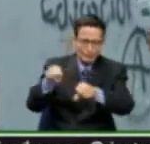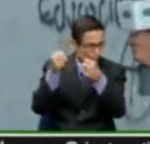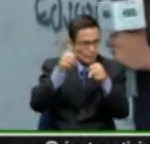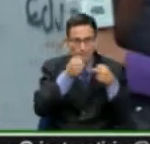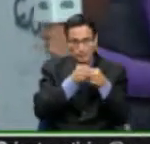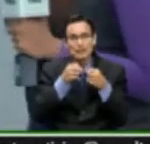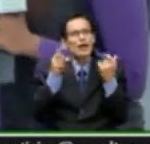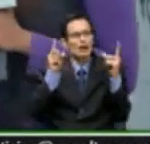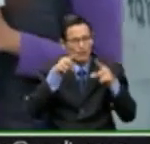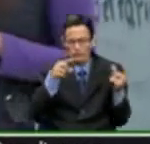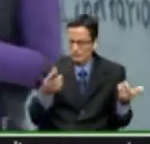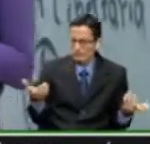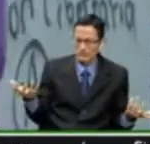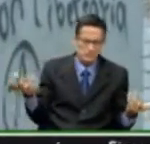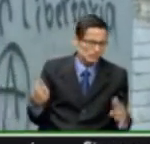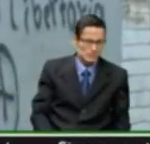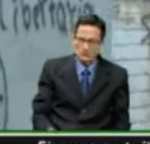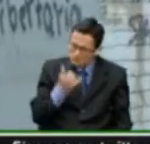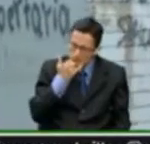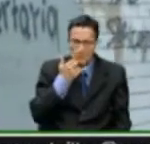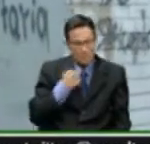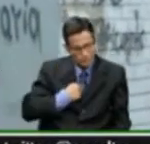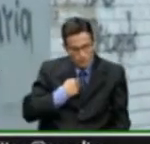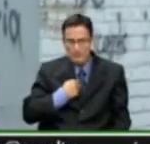mucho esfuerzo administran y tienen los negocios en la zona.